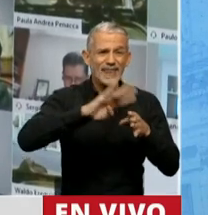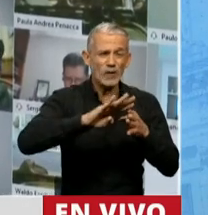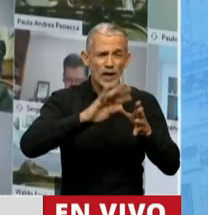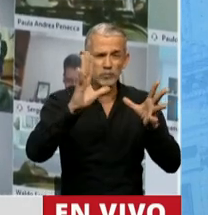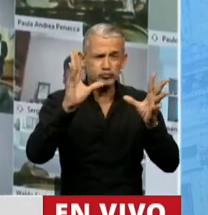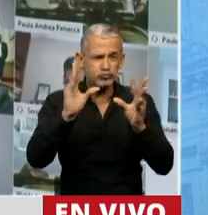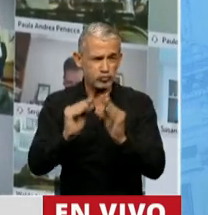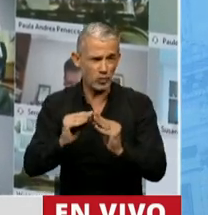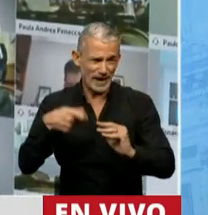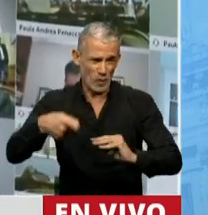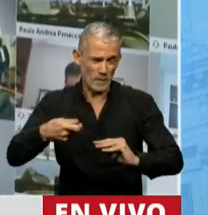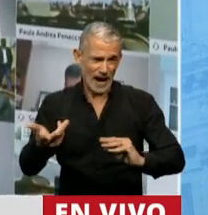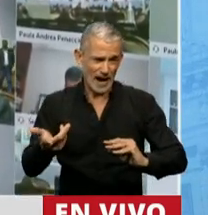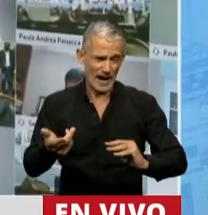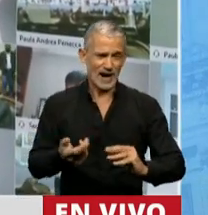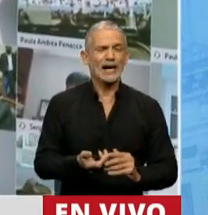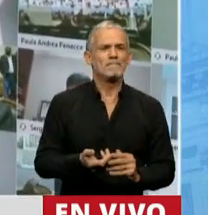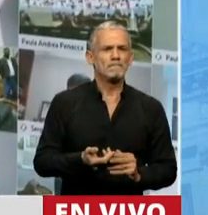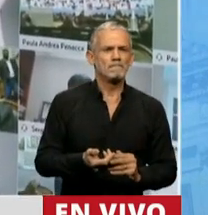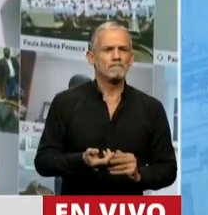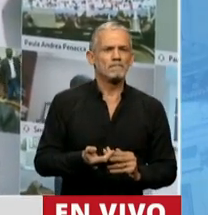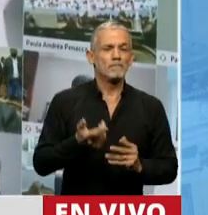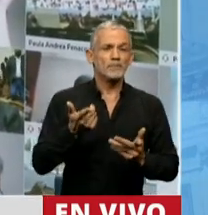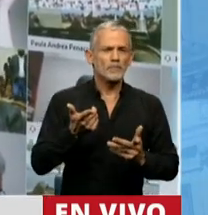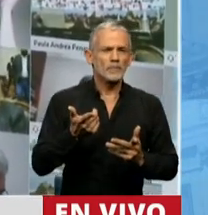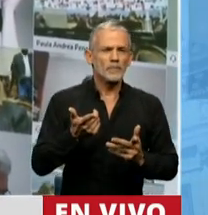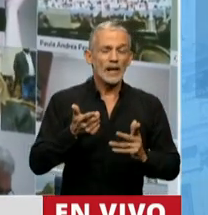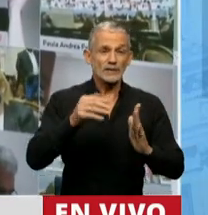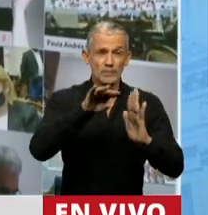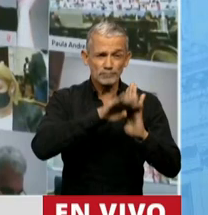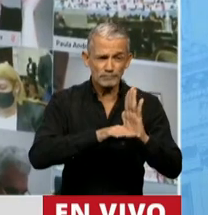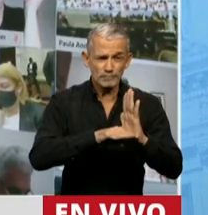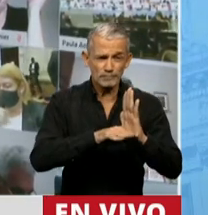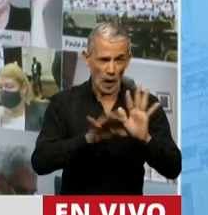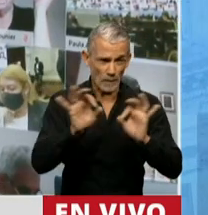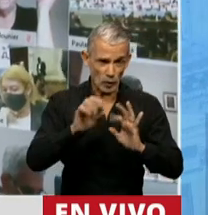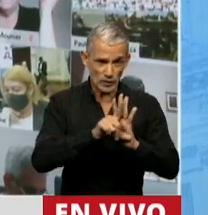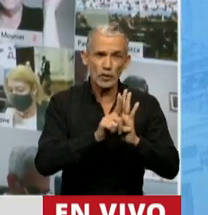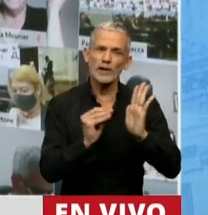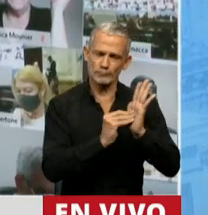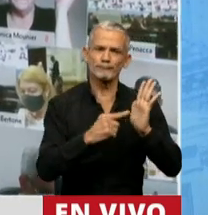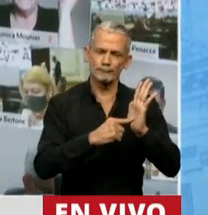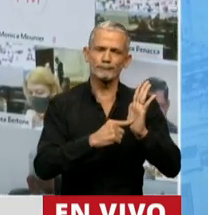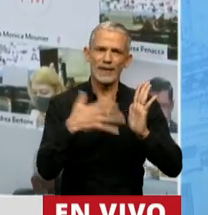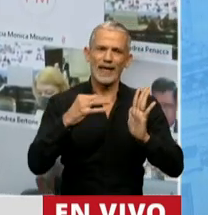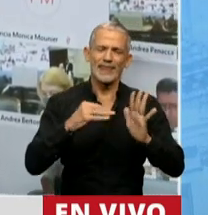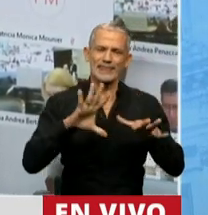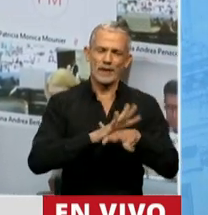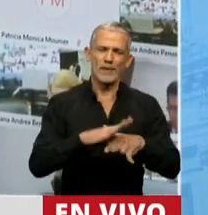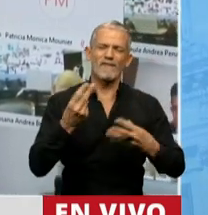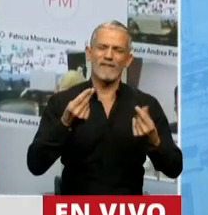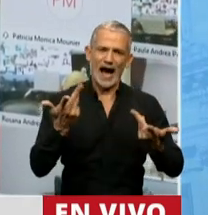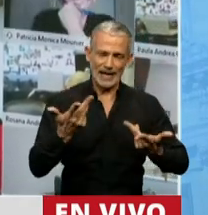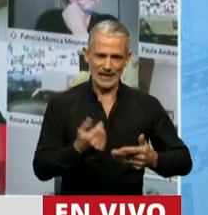y eso también ocupa un capítulo de este proyecto que creemos debe ser adecuadamente valorado.